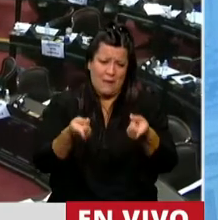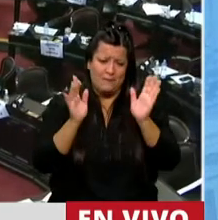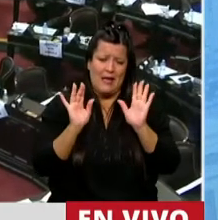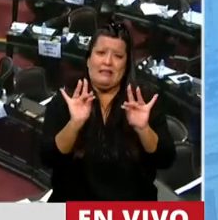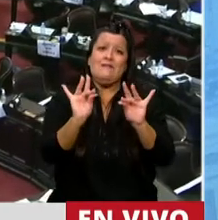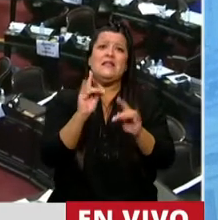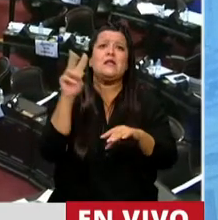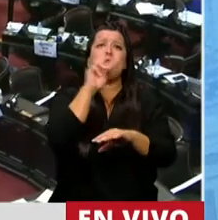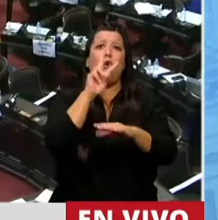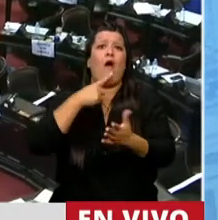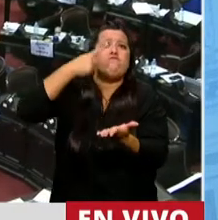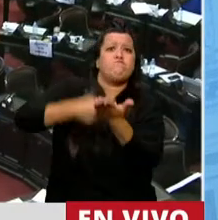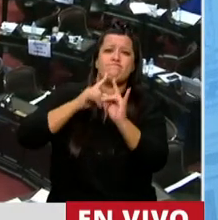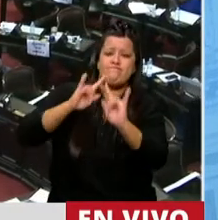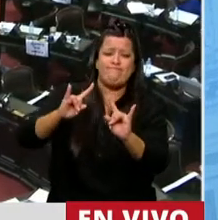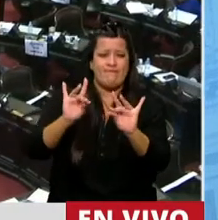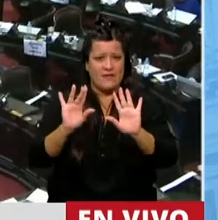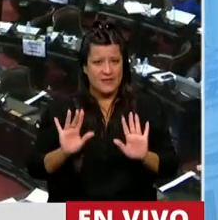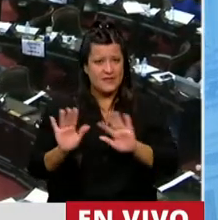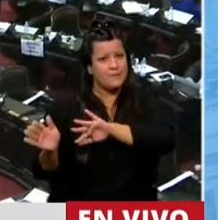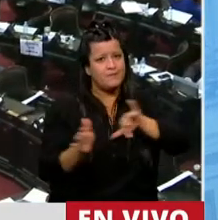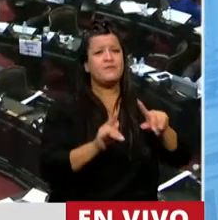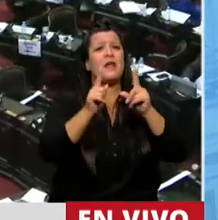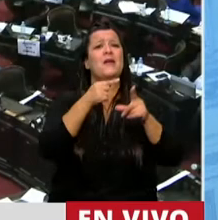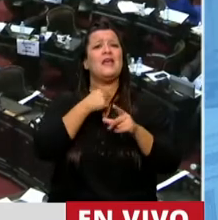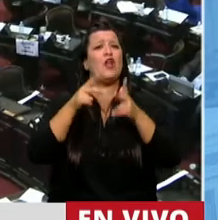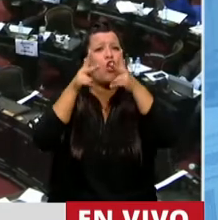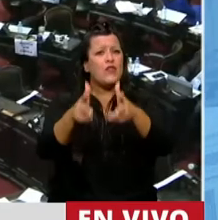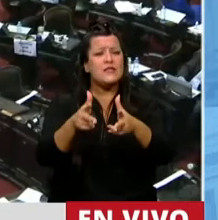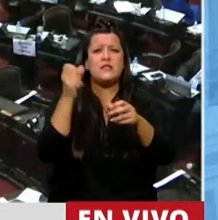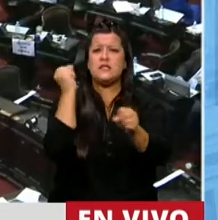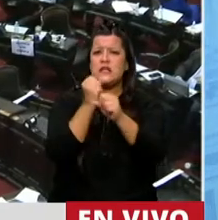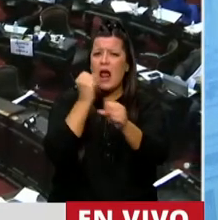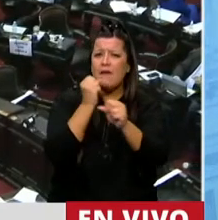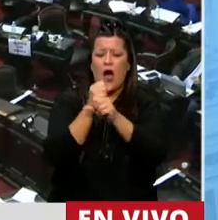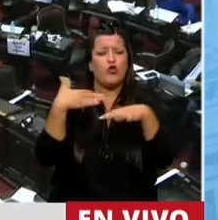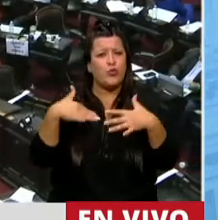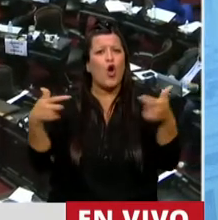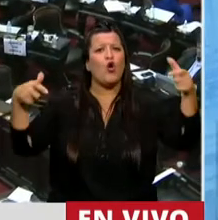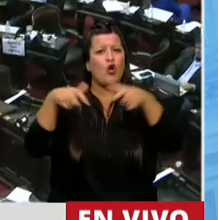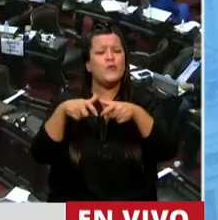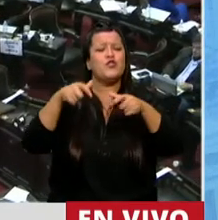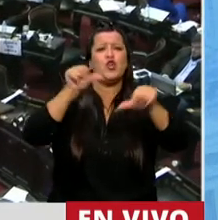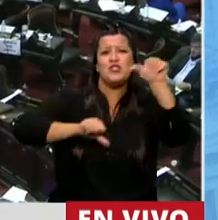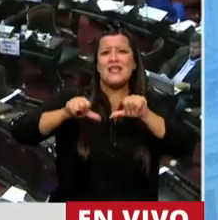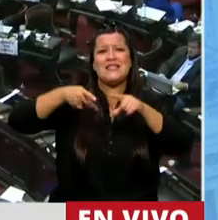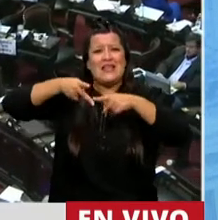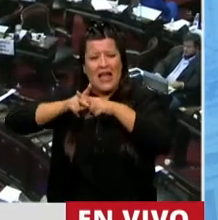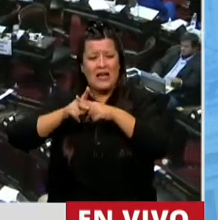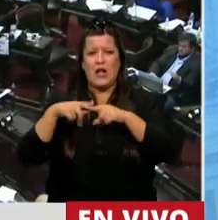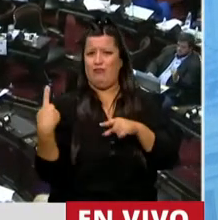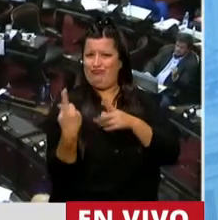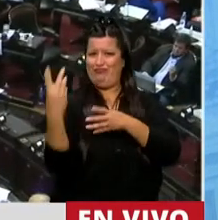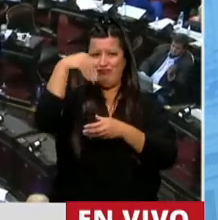más. Yo quiero destacar el trabajo de la Comisión de Ciencia y Técnica que integramos,